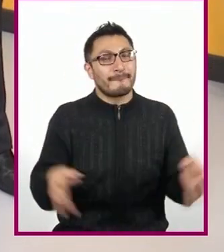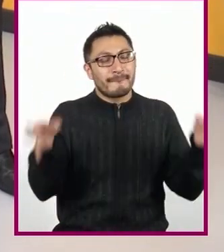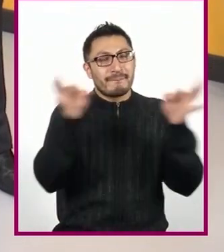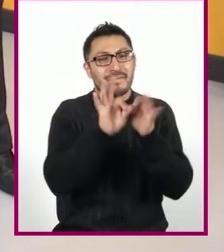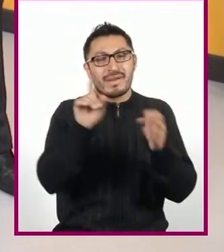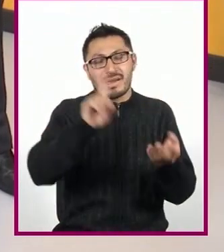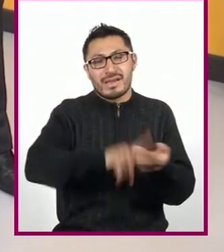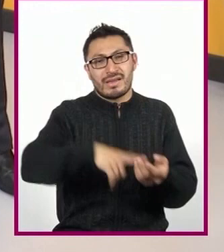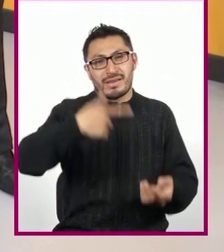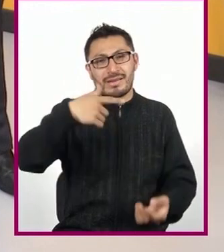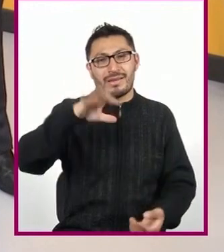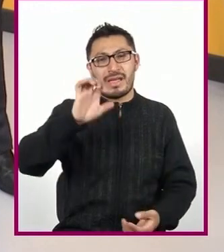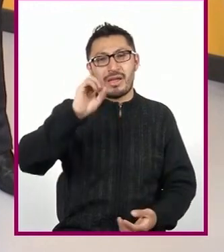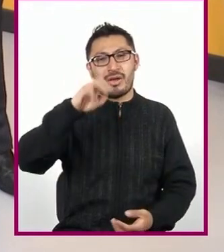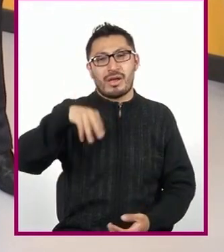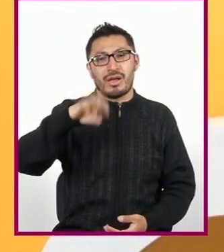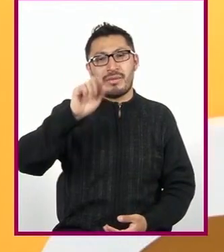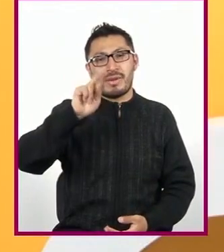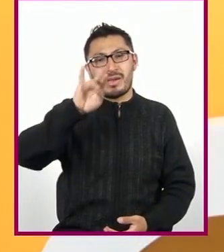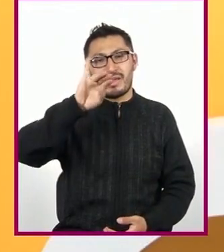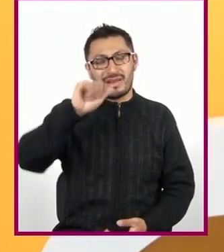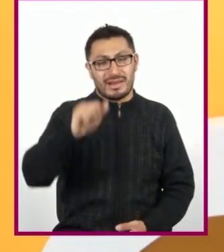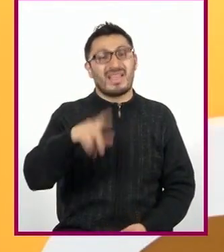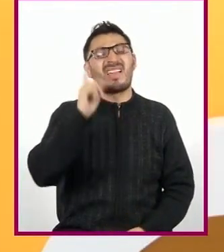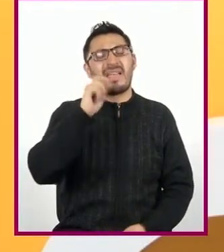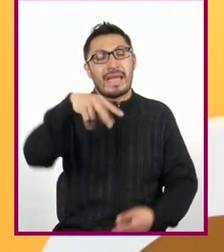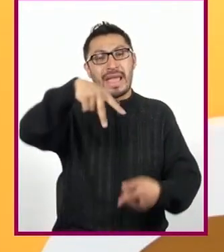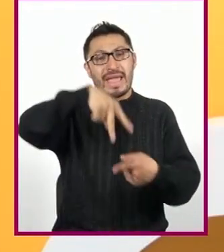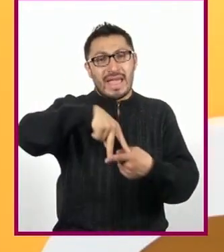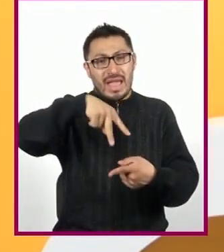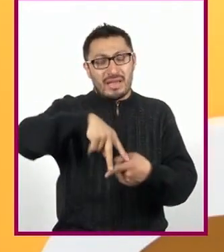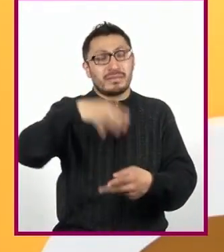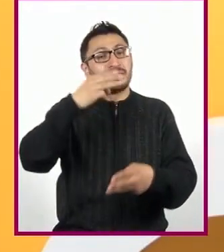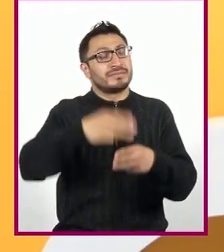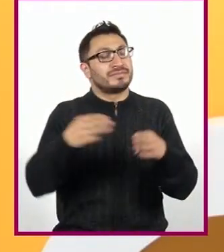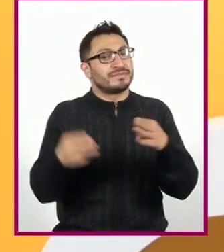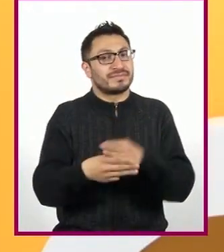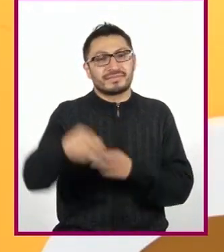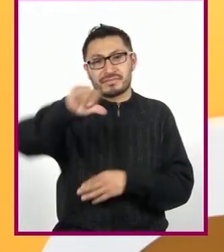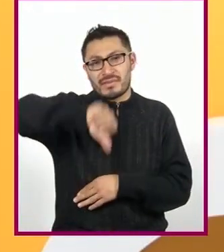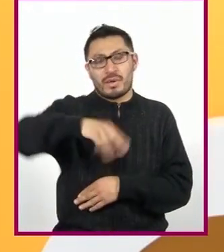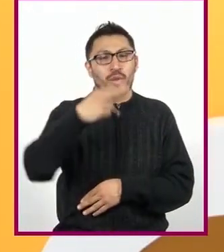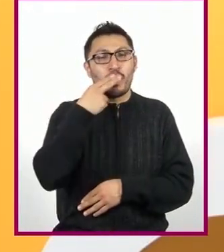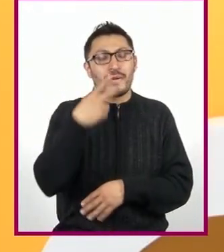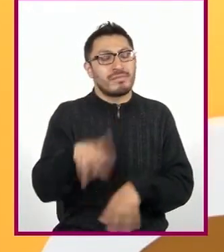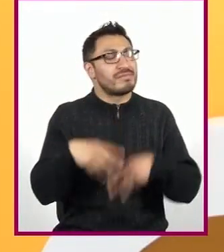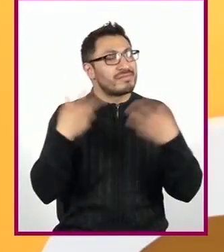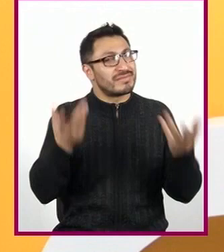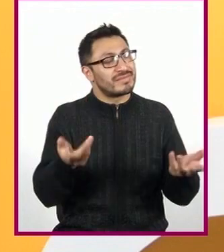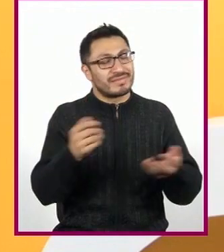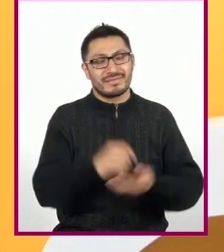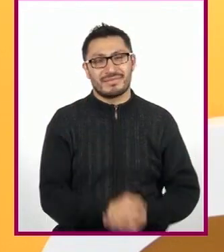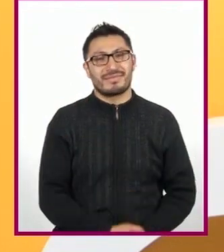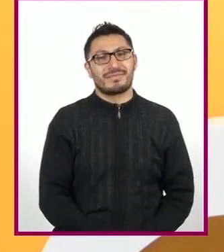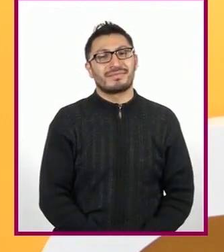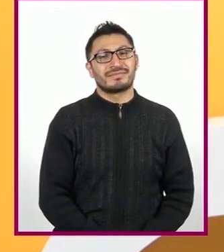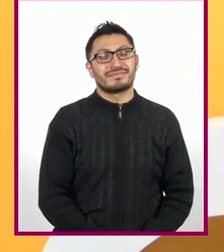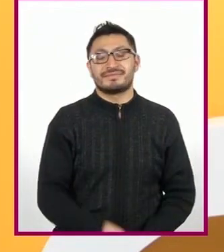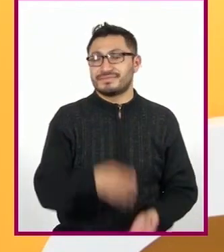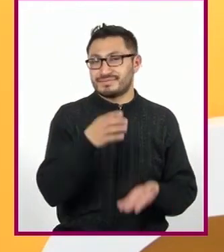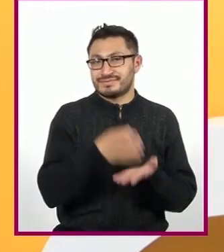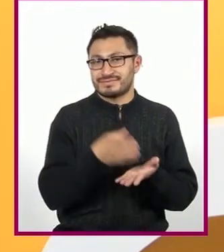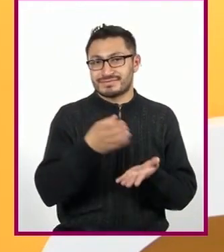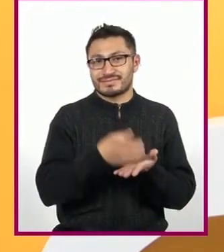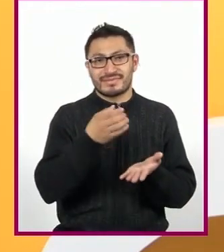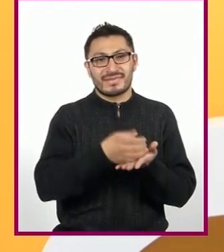geometría. Me refiero al triángulo. Los materiales que vamos a utilizar en la sesión serán su